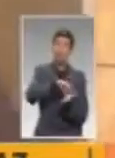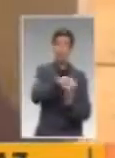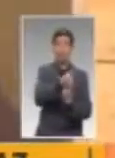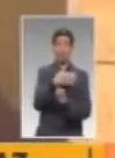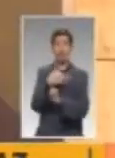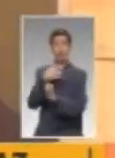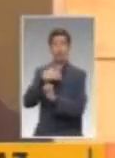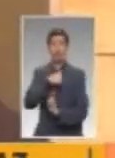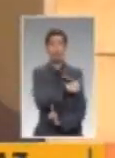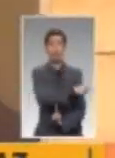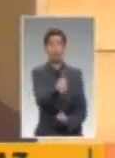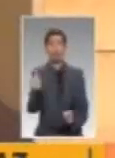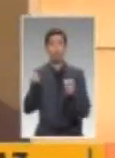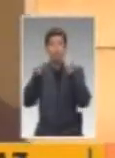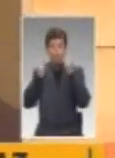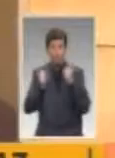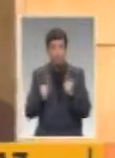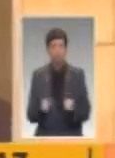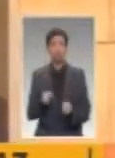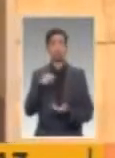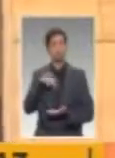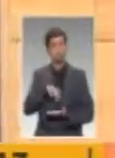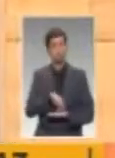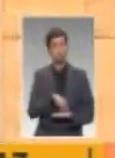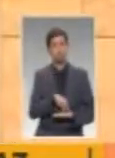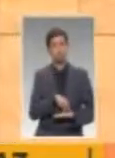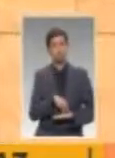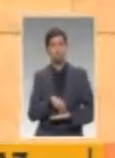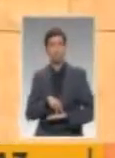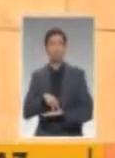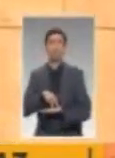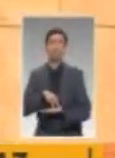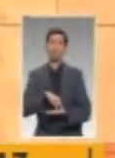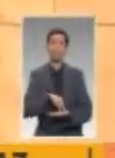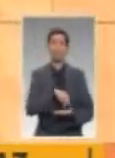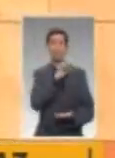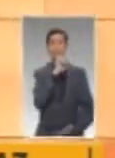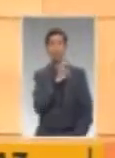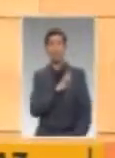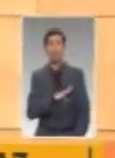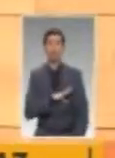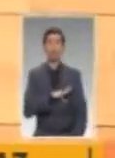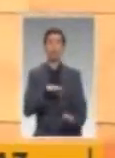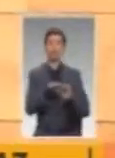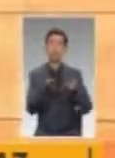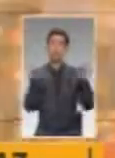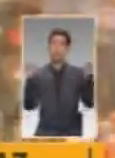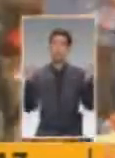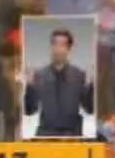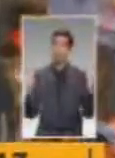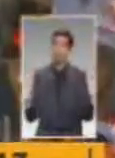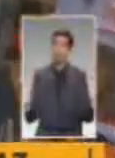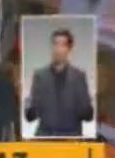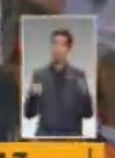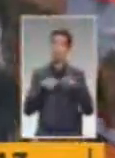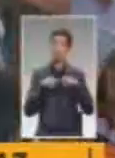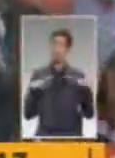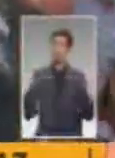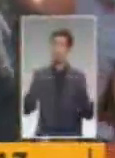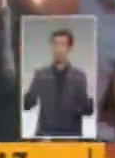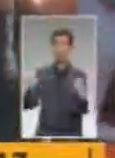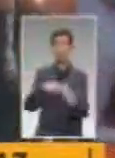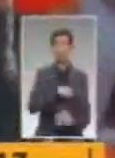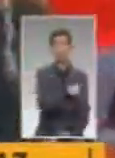Padre Guillermo Rosas de los Sagrados Corazones para conversar acerca de lo que va a ser esta liturgia, Padre, de la importancia que tiene cada uno de